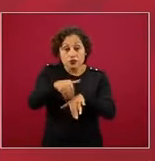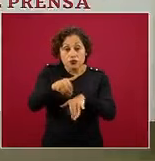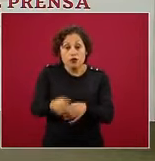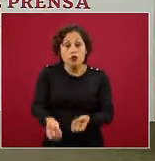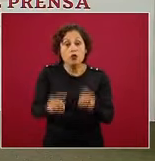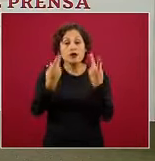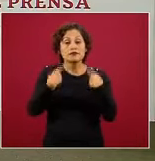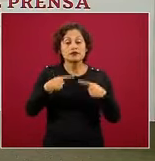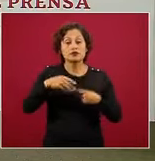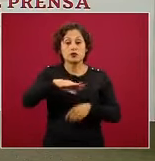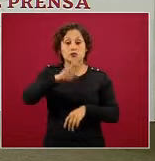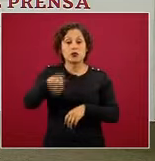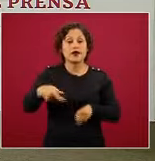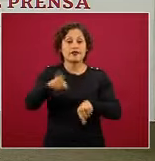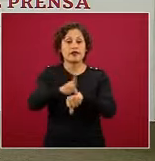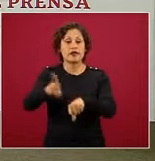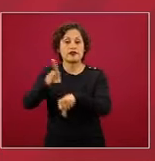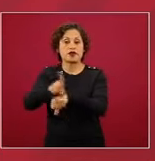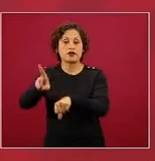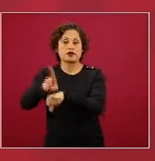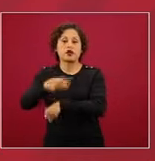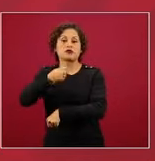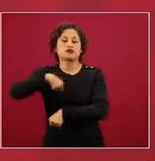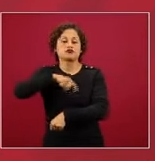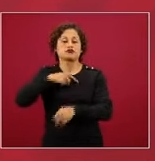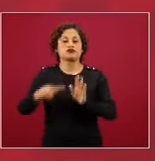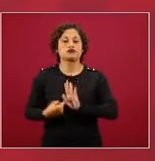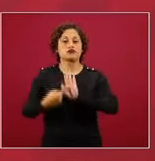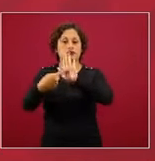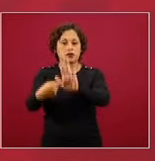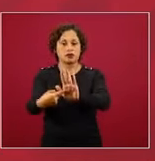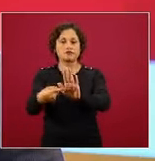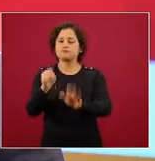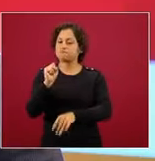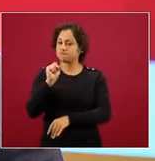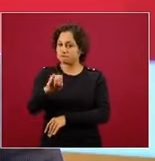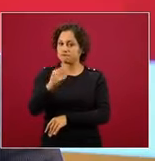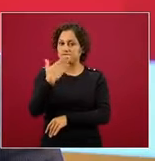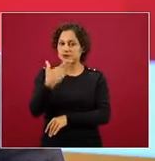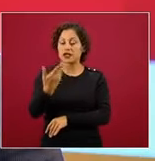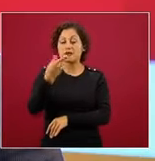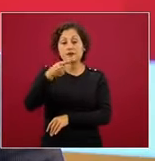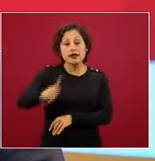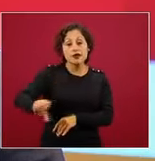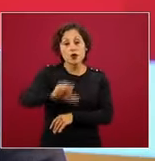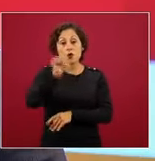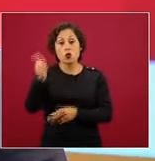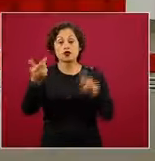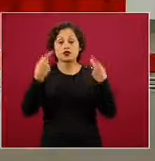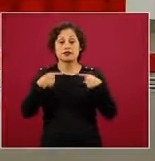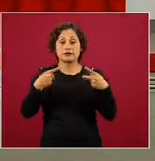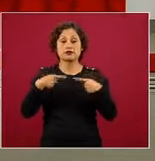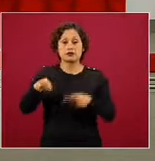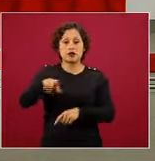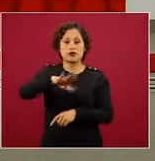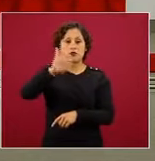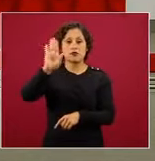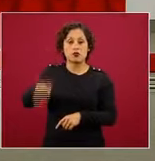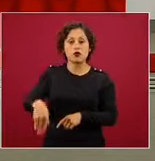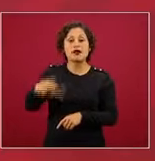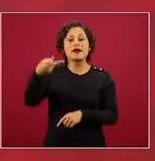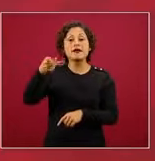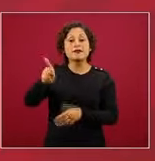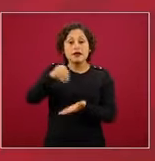noches. Sin embargo, hay personas que fallecen y que en sus certificados de defunción pueden poner la sospecha